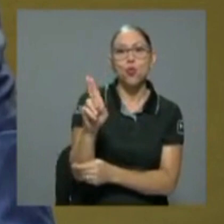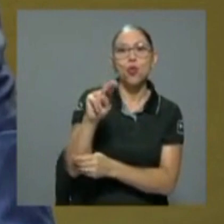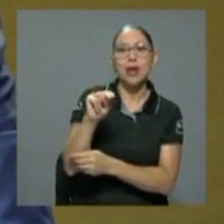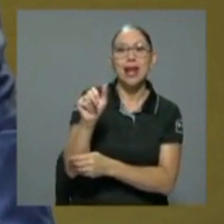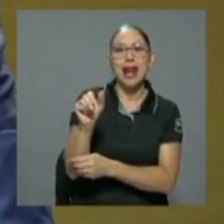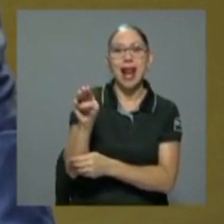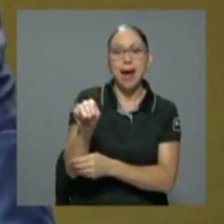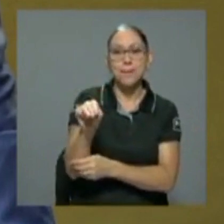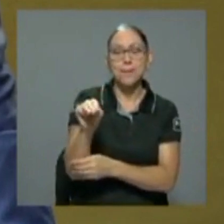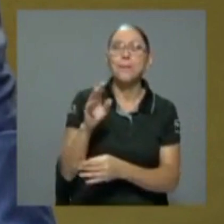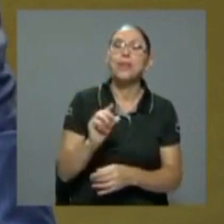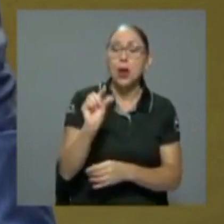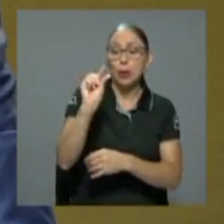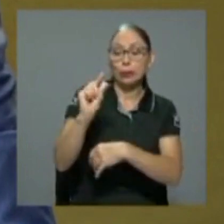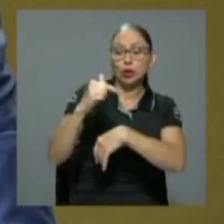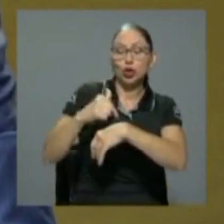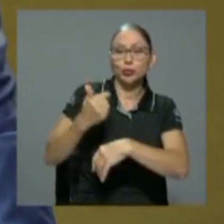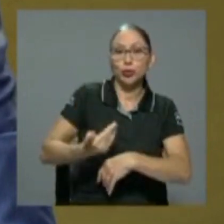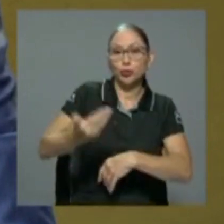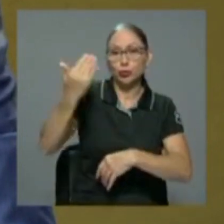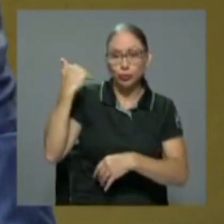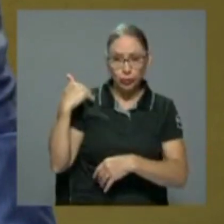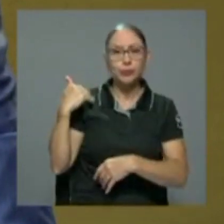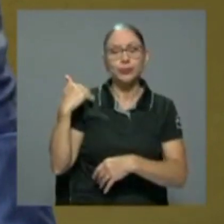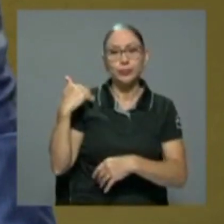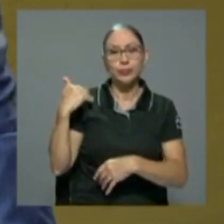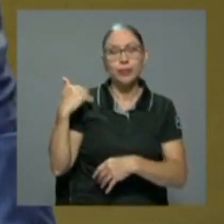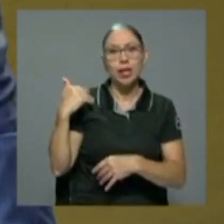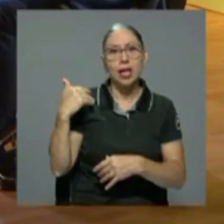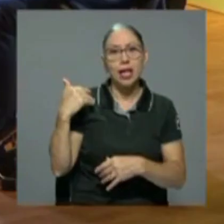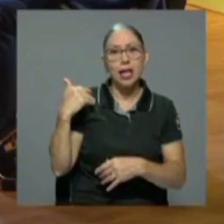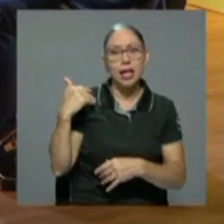de tener hace poquitas